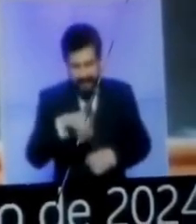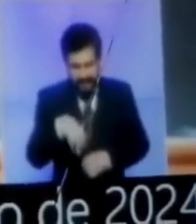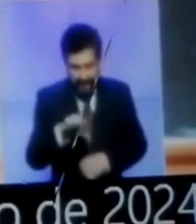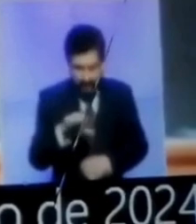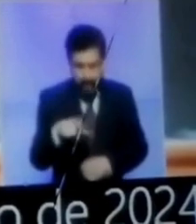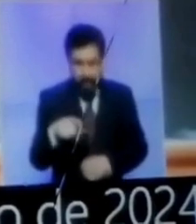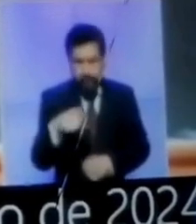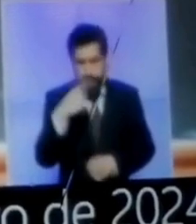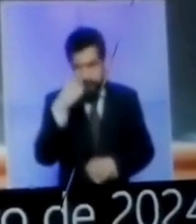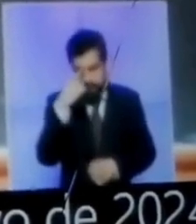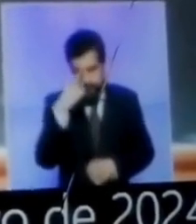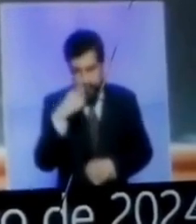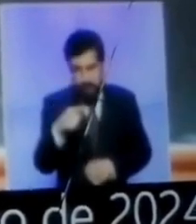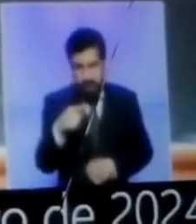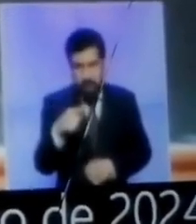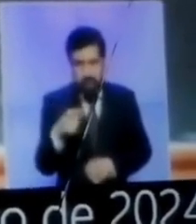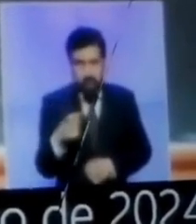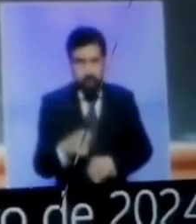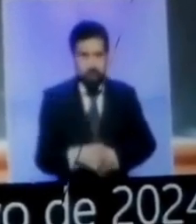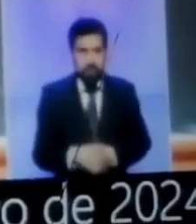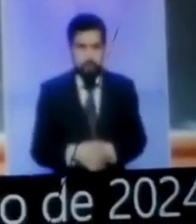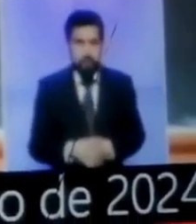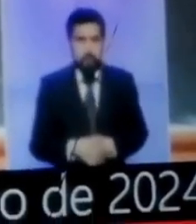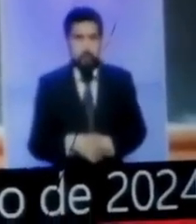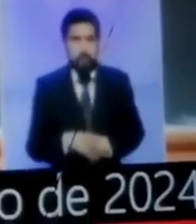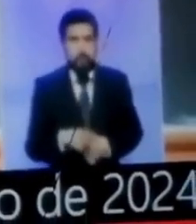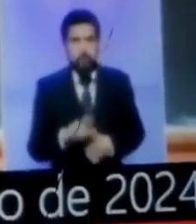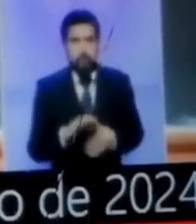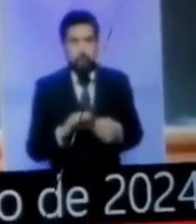en los términos